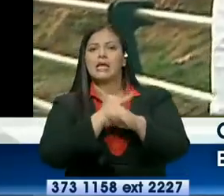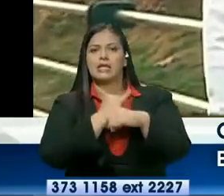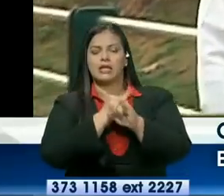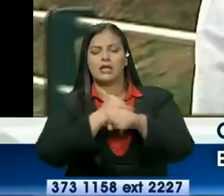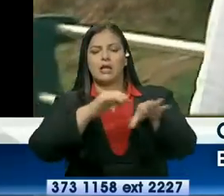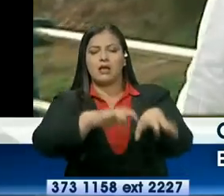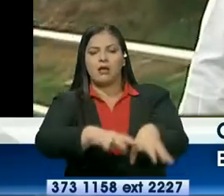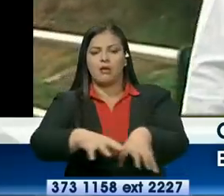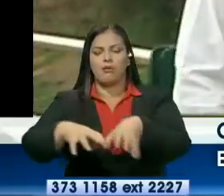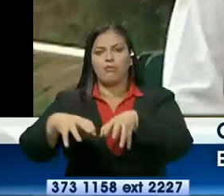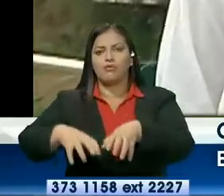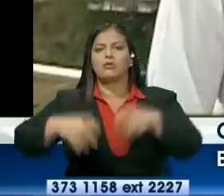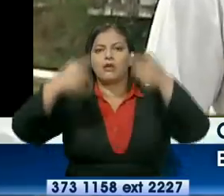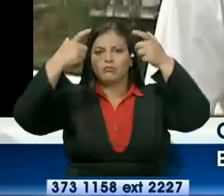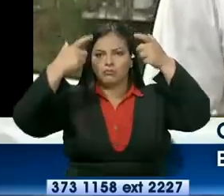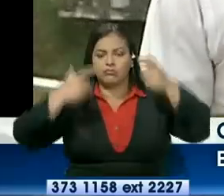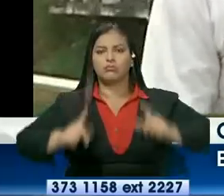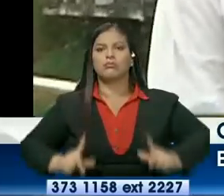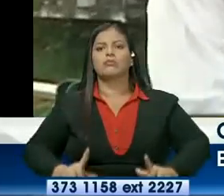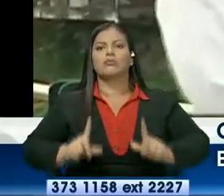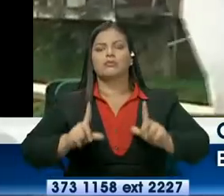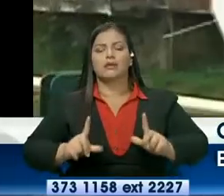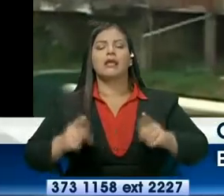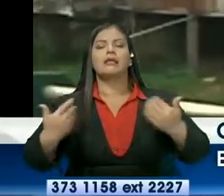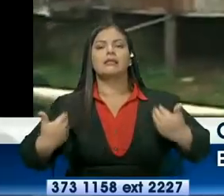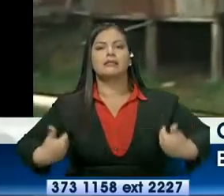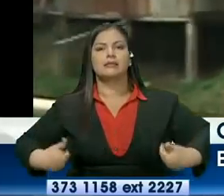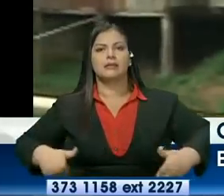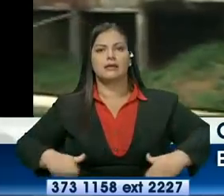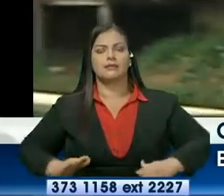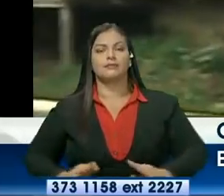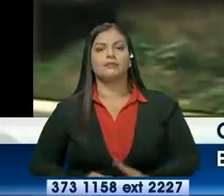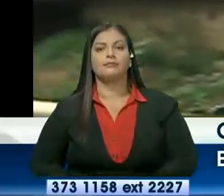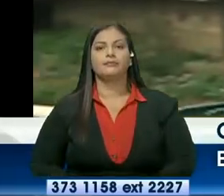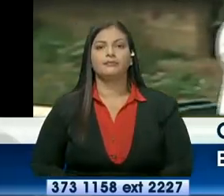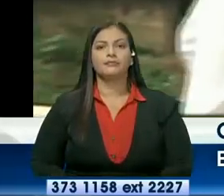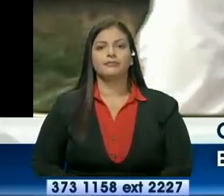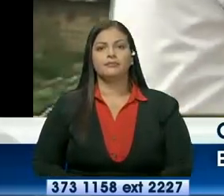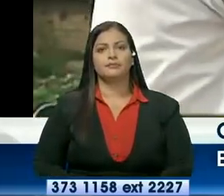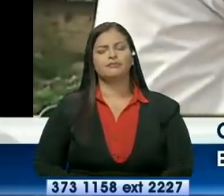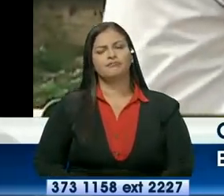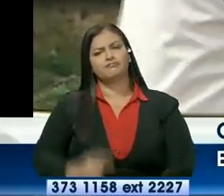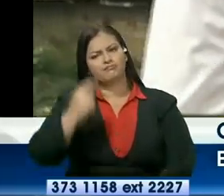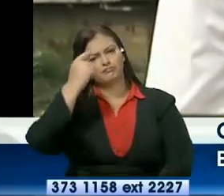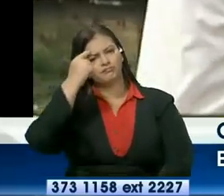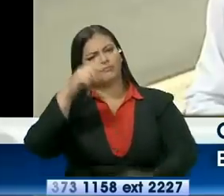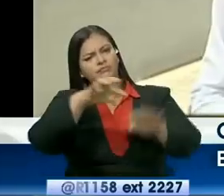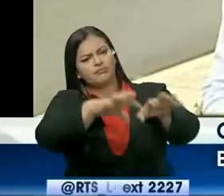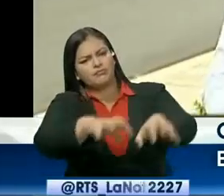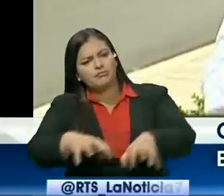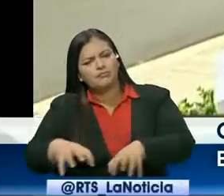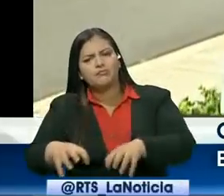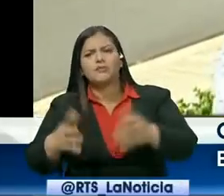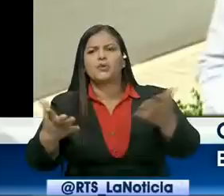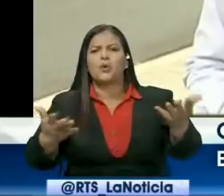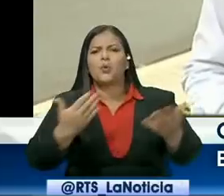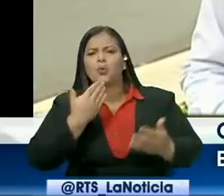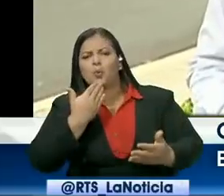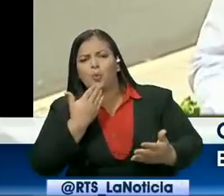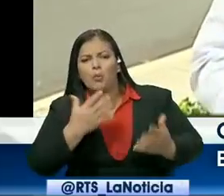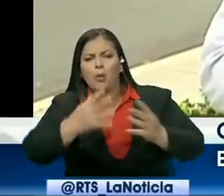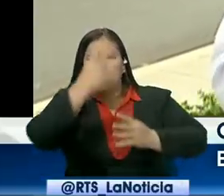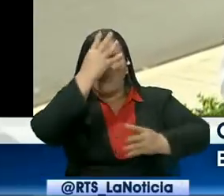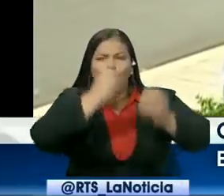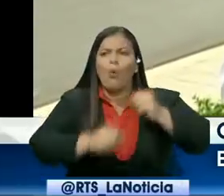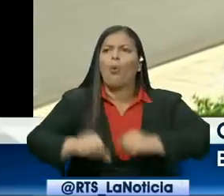una maestría en negociación internacional, pero precisamente para poder tener los conocimientos de una negociación